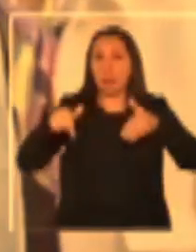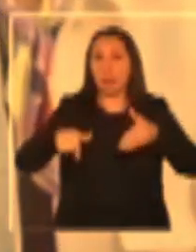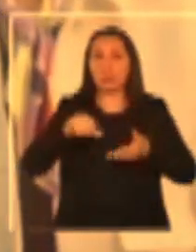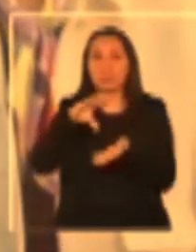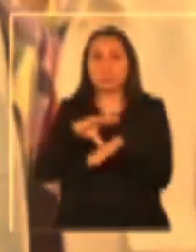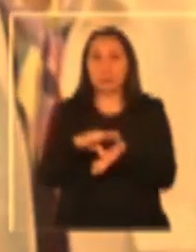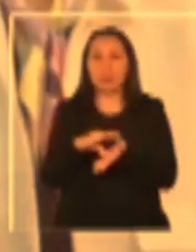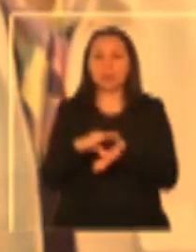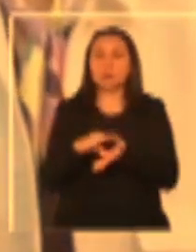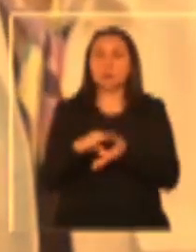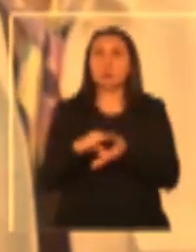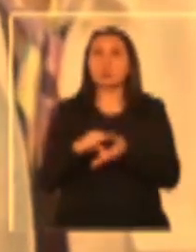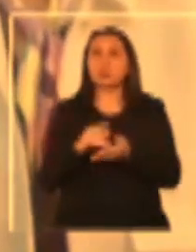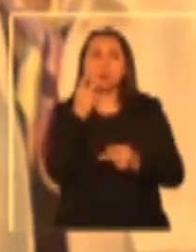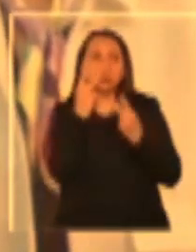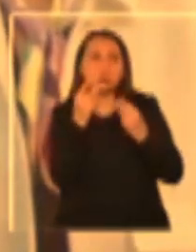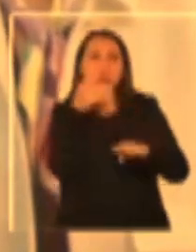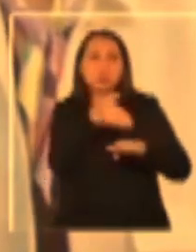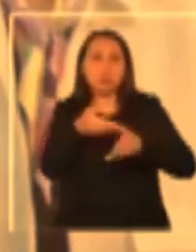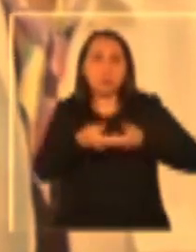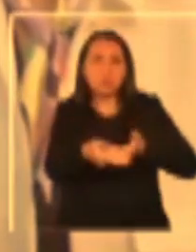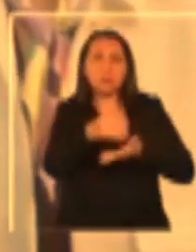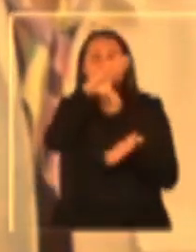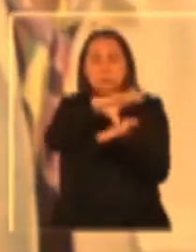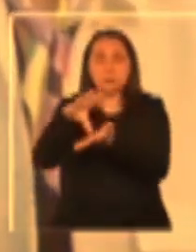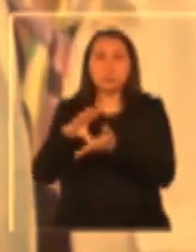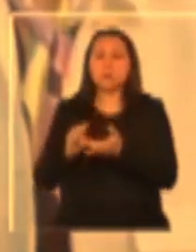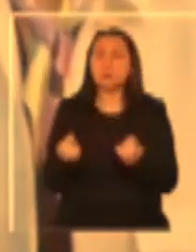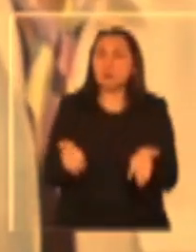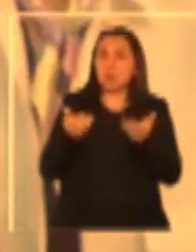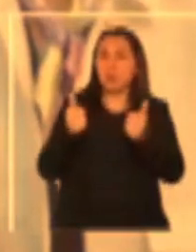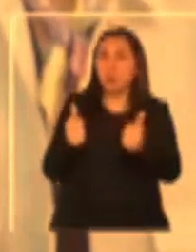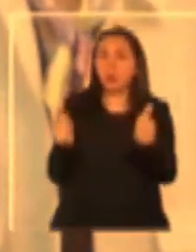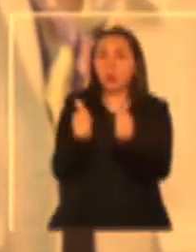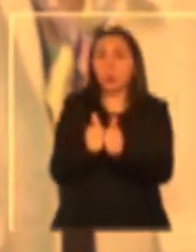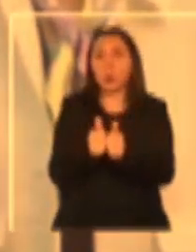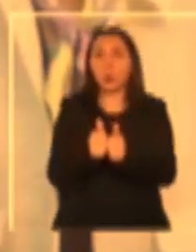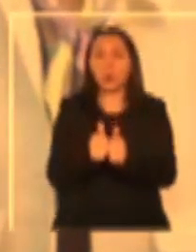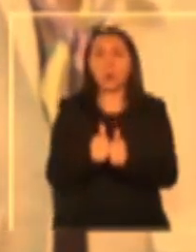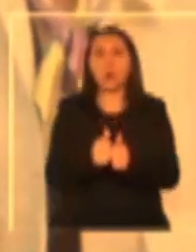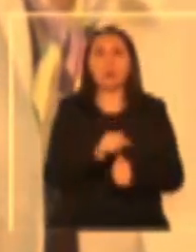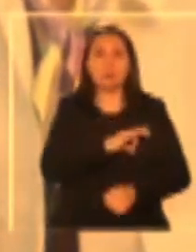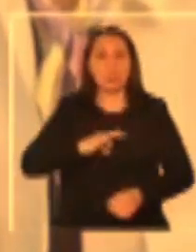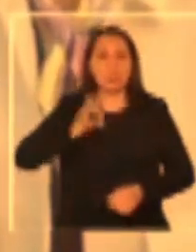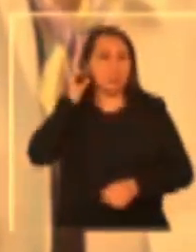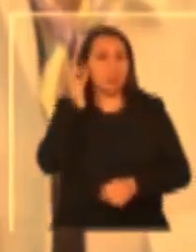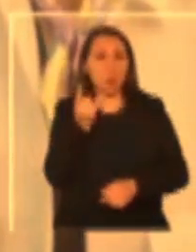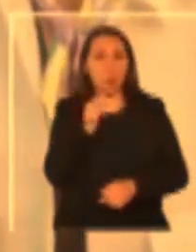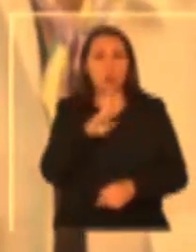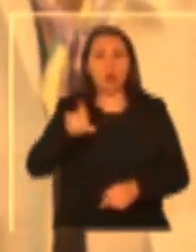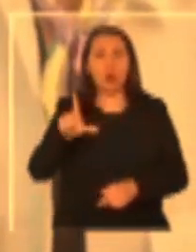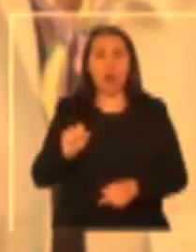Así que creo que ha sido una gira muy exitosa, creo y tengo la convicción de que en conjunto con nuestra canciller, Antonio Rejola, con